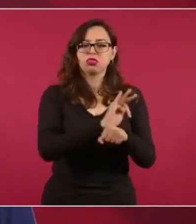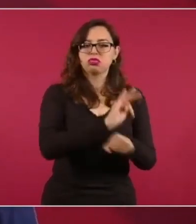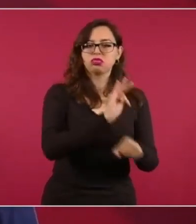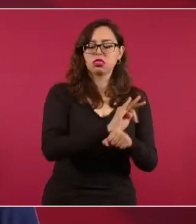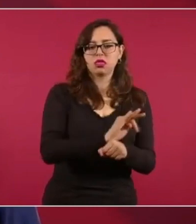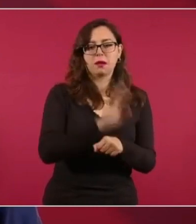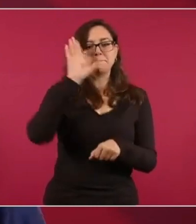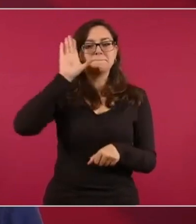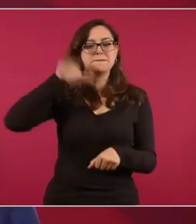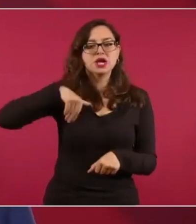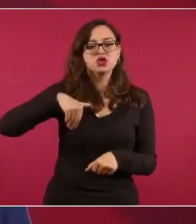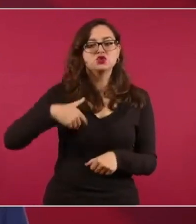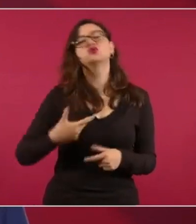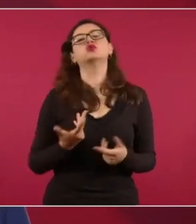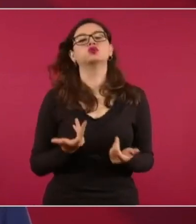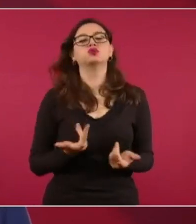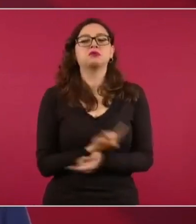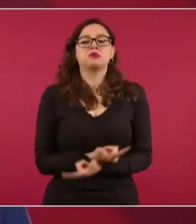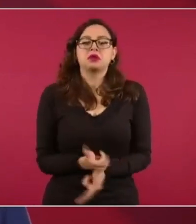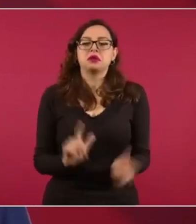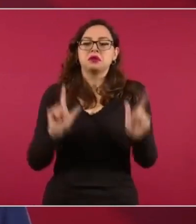y hacían lo que querían.